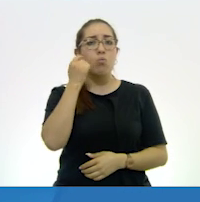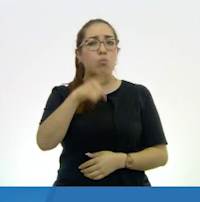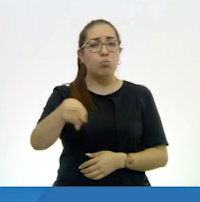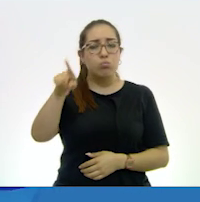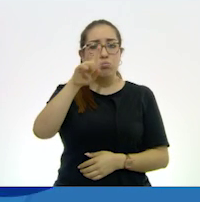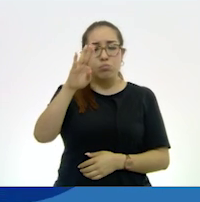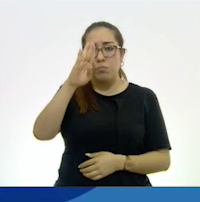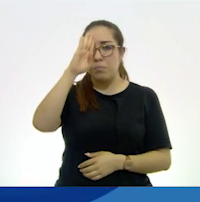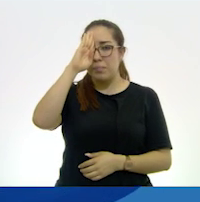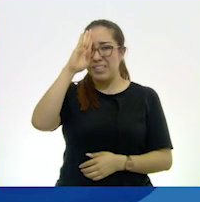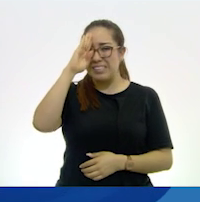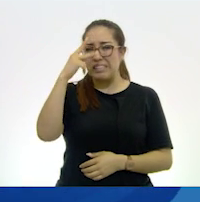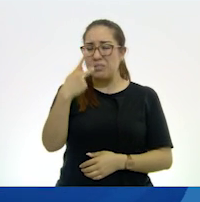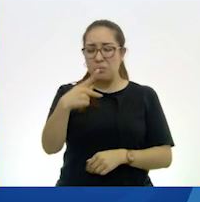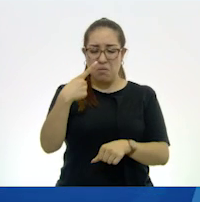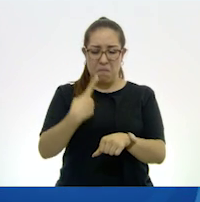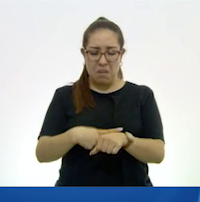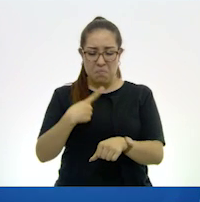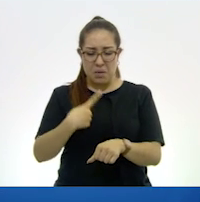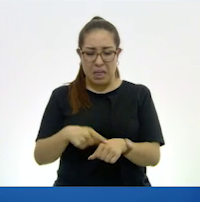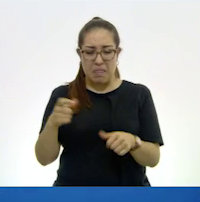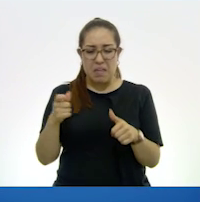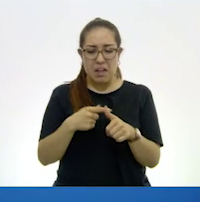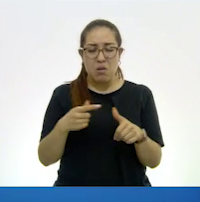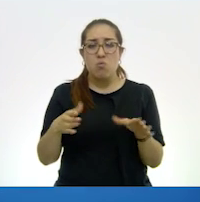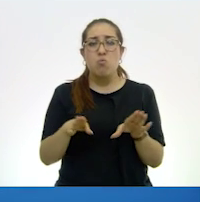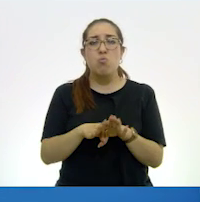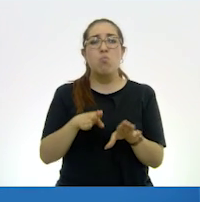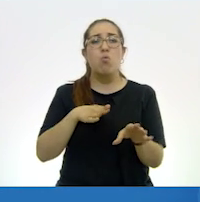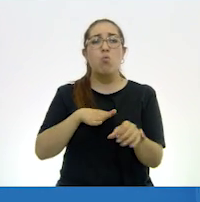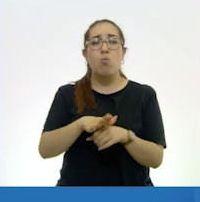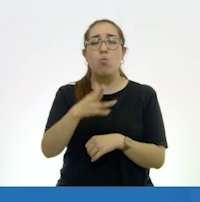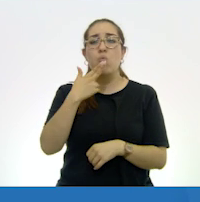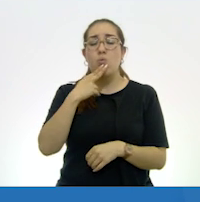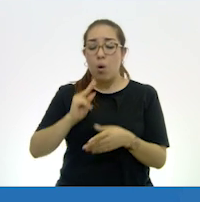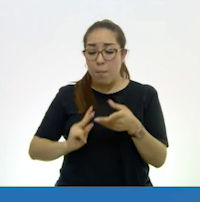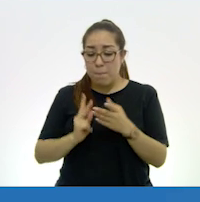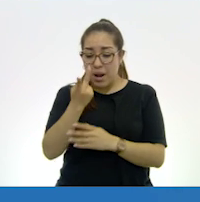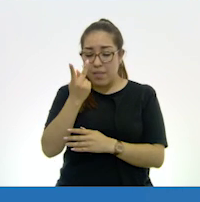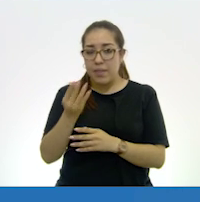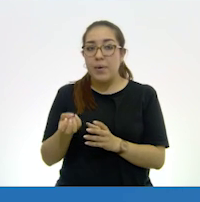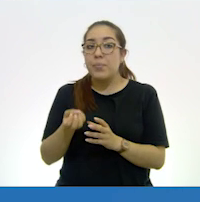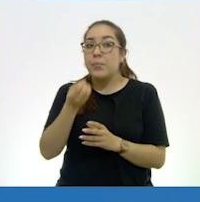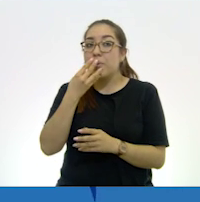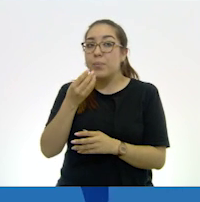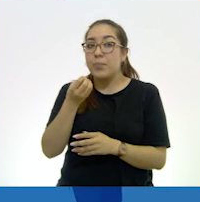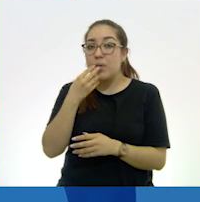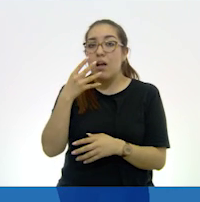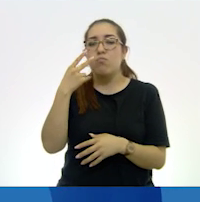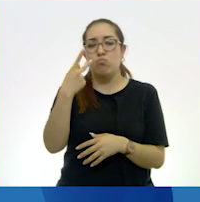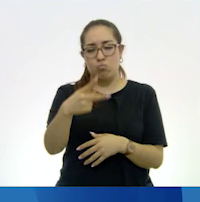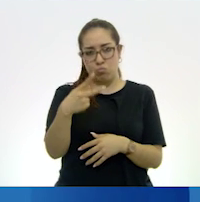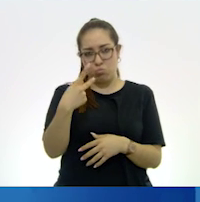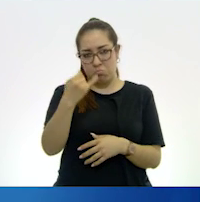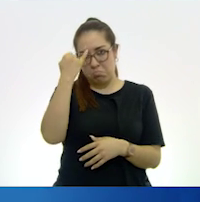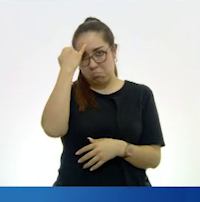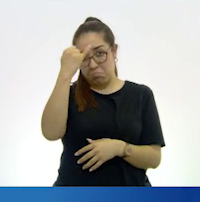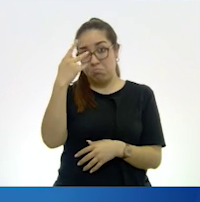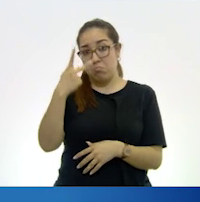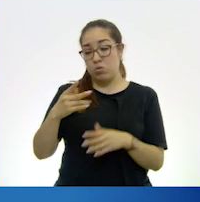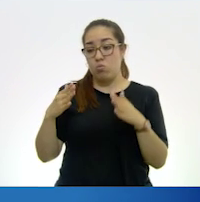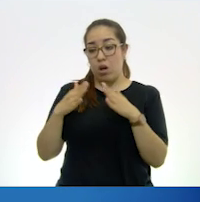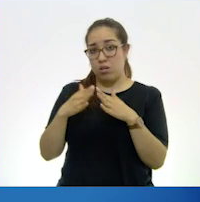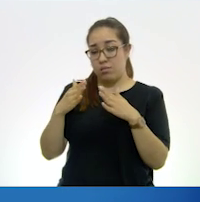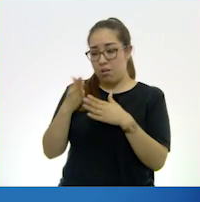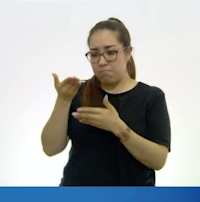de algún padecimiento. Que el alumno comparta un remedio aprendido en su hogar, cuya enseñanza ha